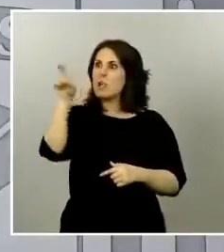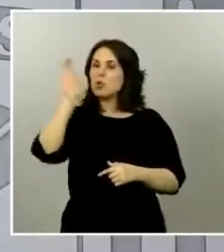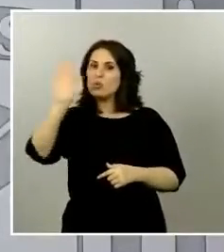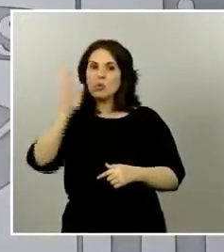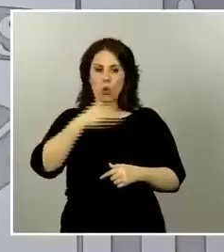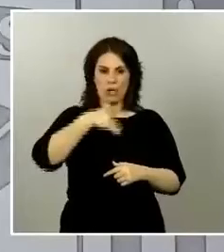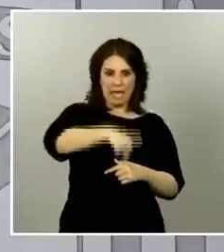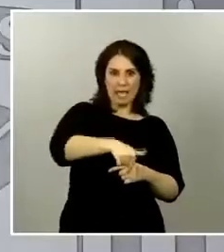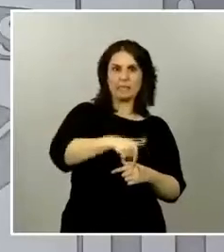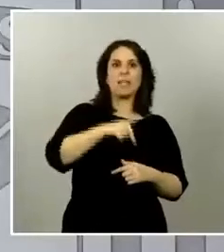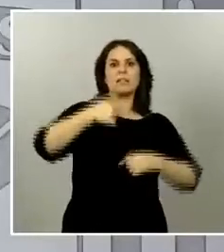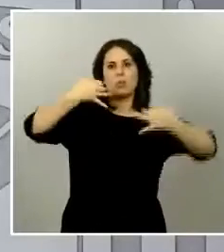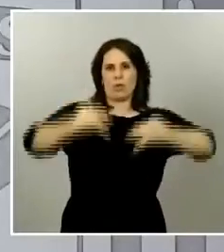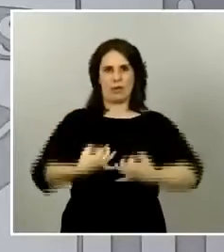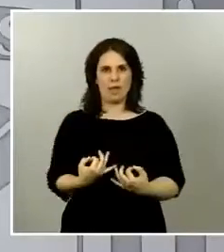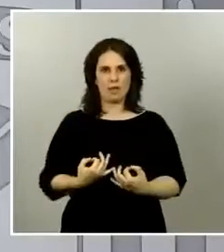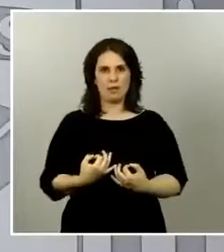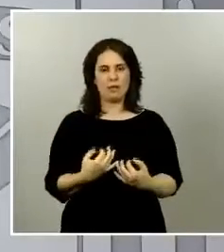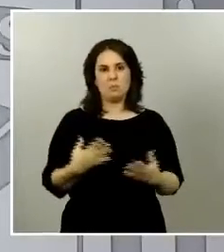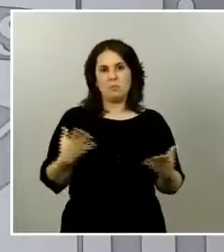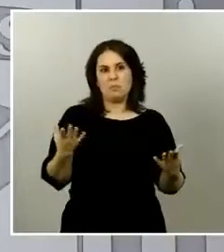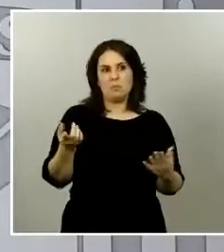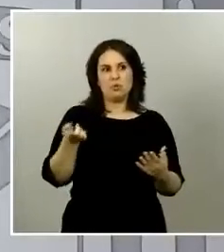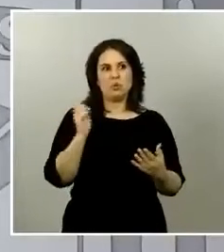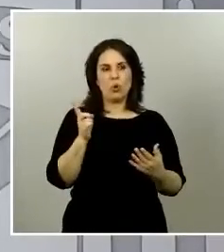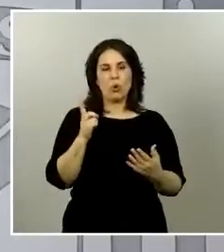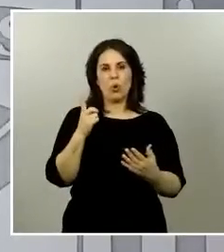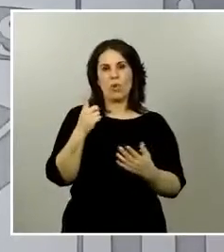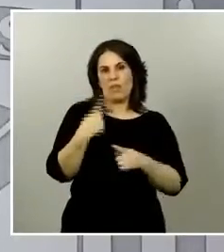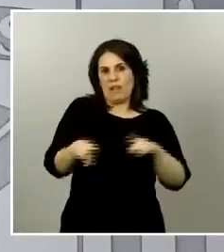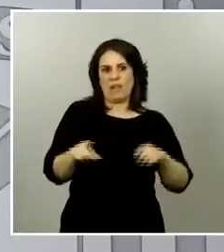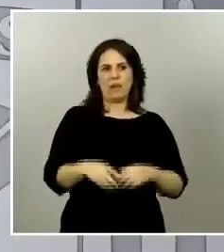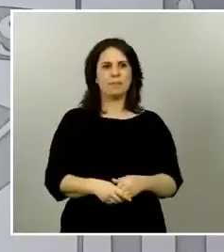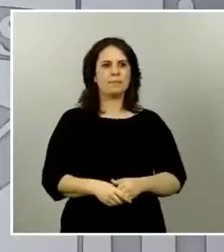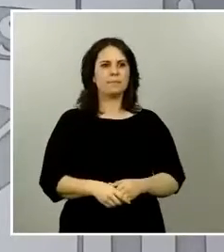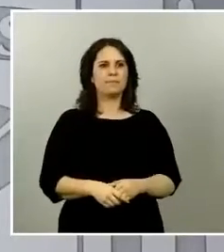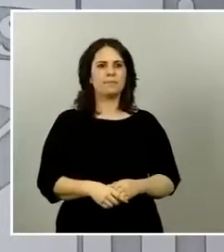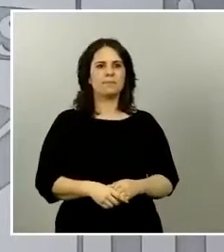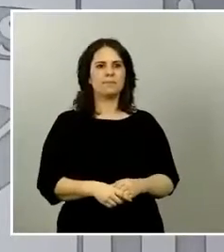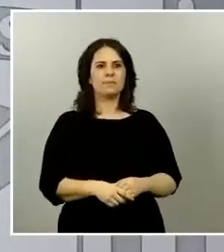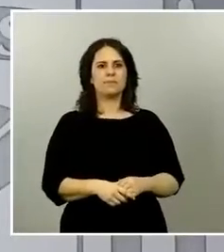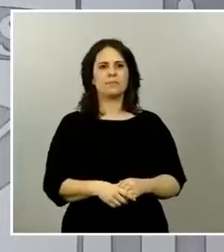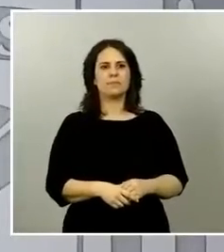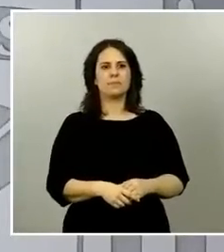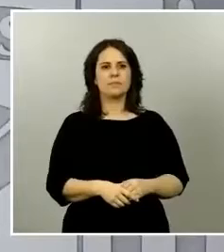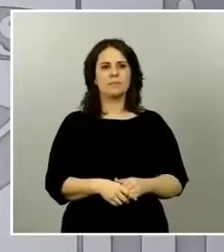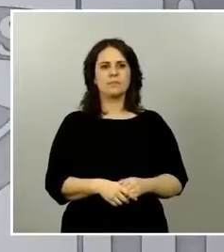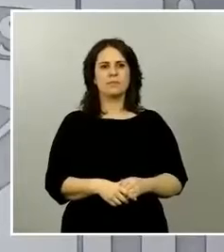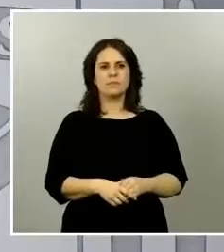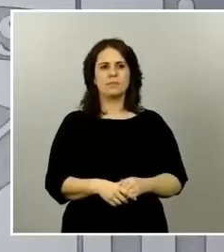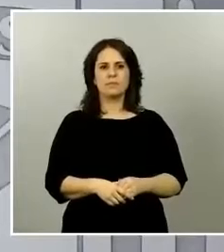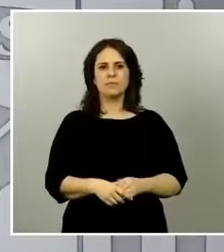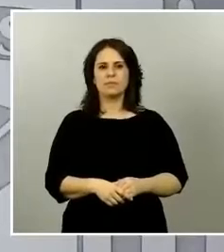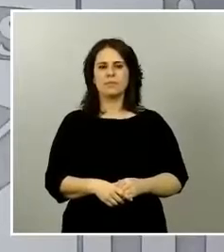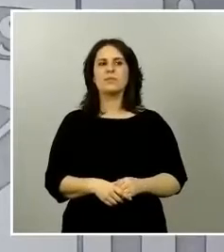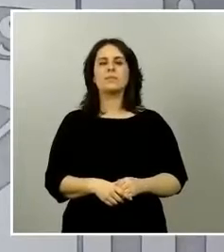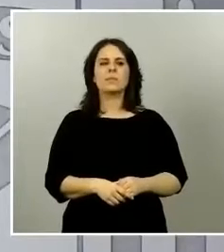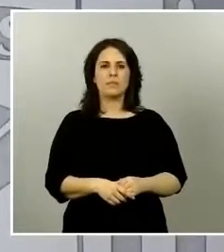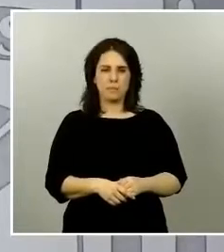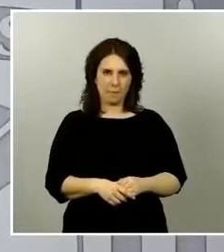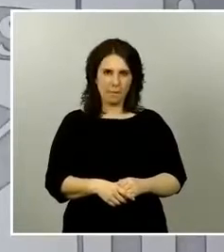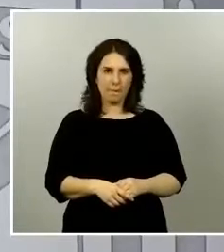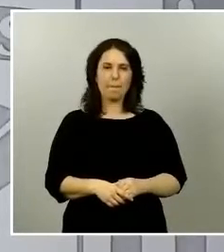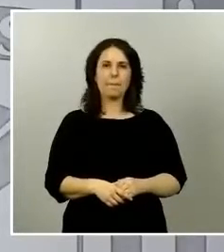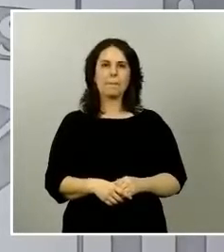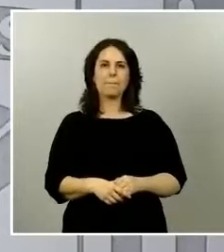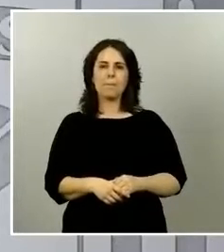también de los países donde estas personas viajan. Así que ninguna diferencia, solo era a una pregunta. Y en